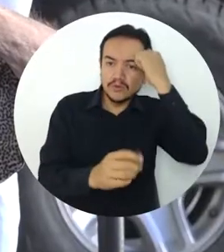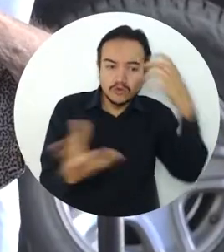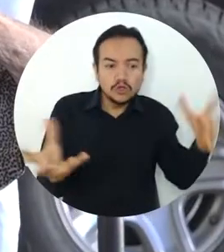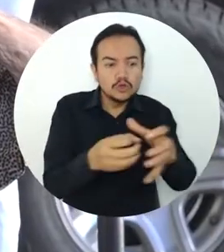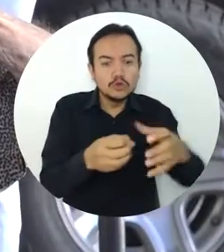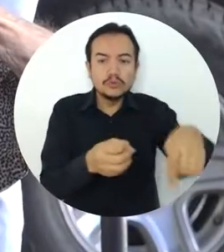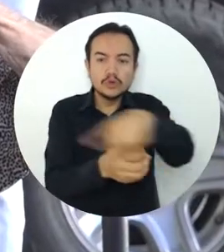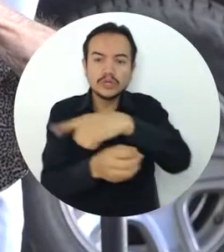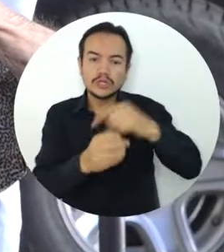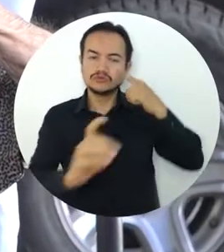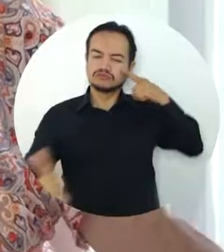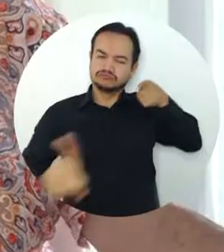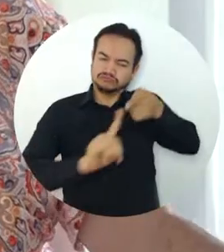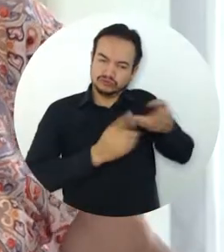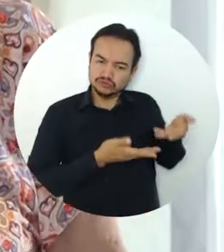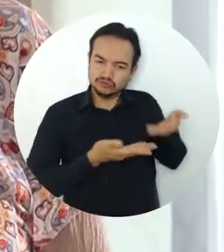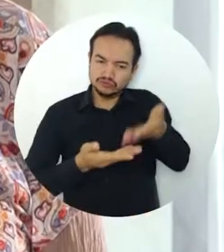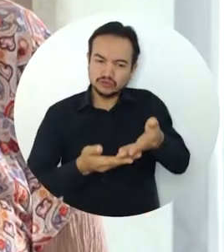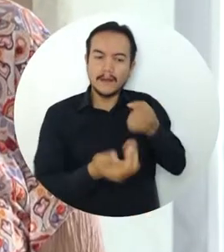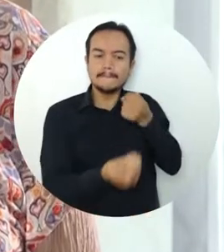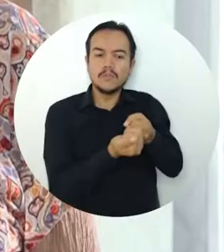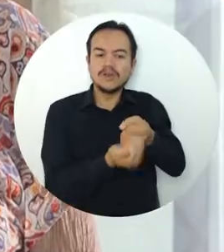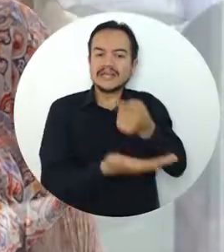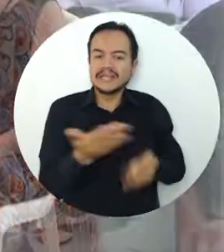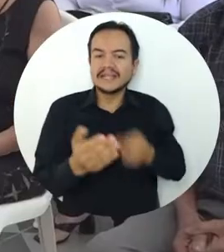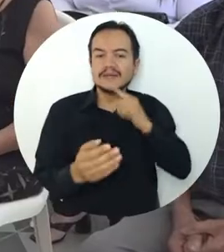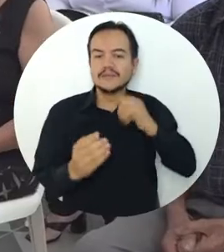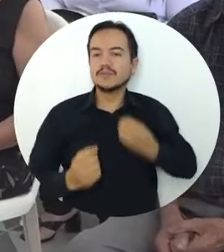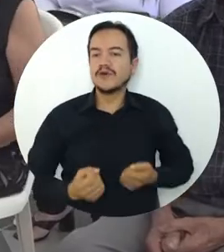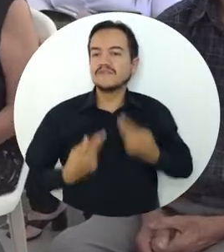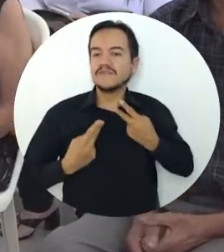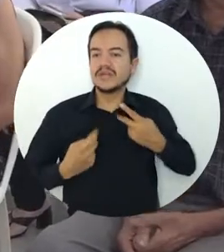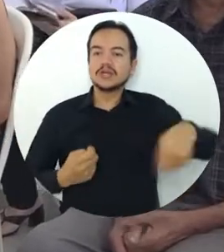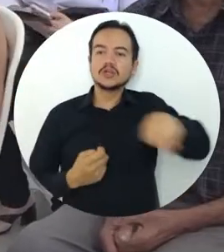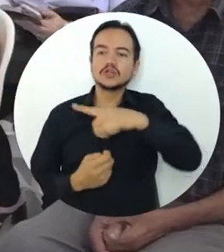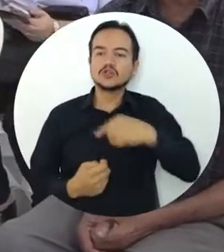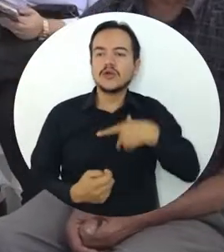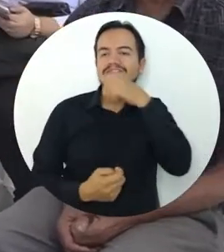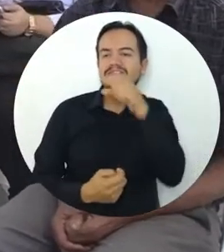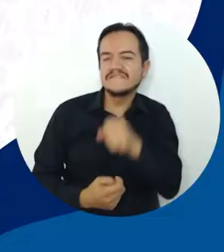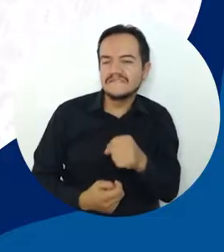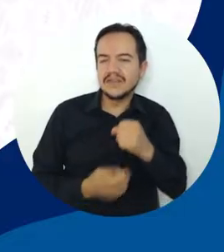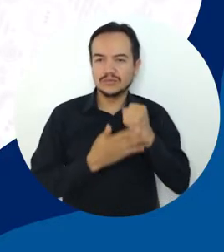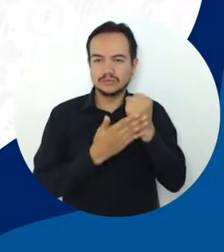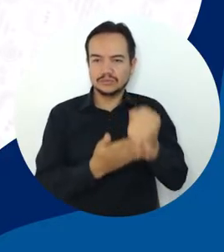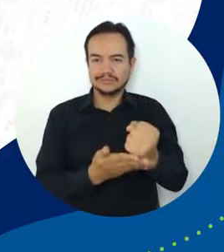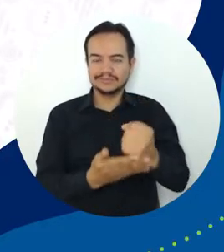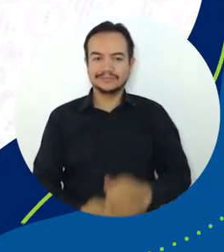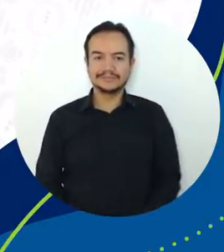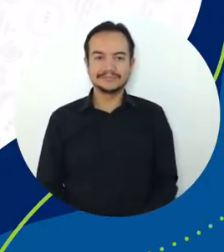común devolverle la dignidad a los adultos mayores en sus últimos años de vida